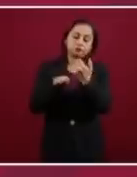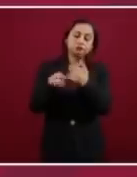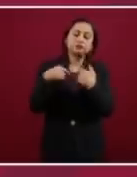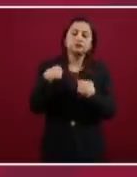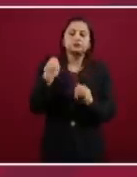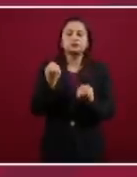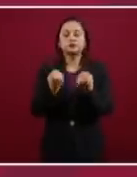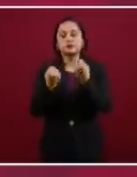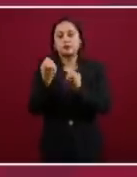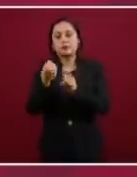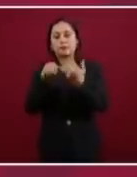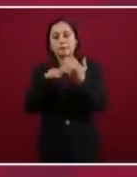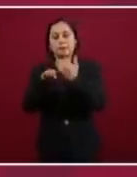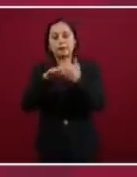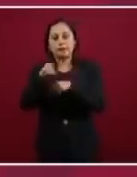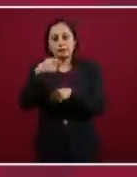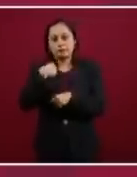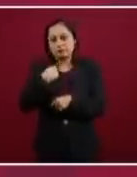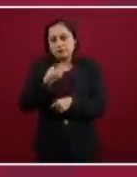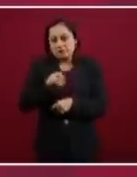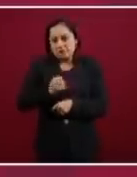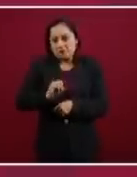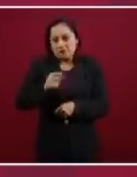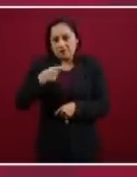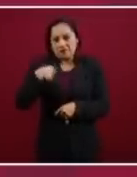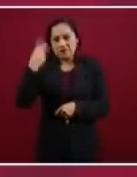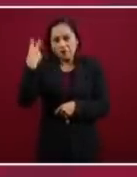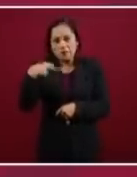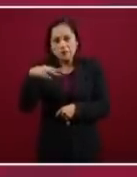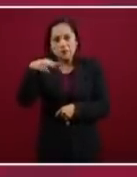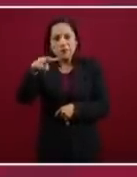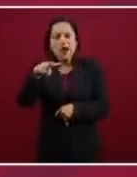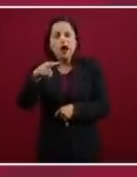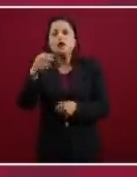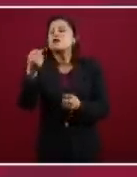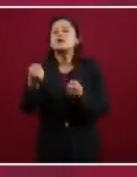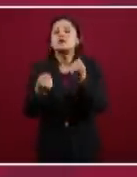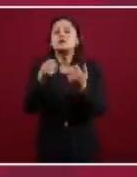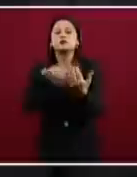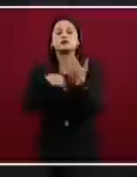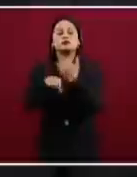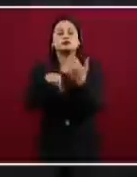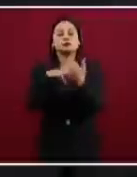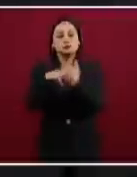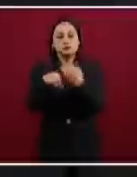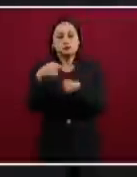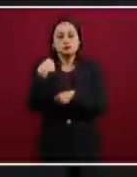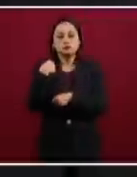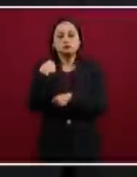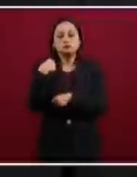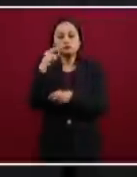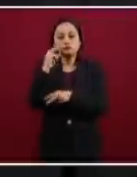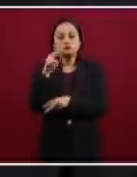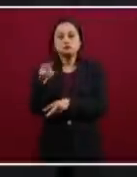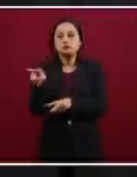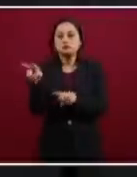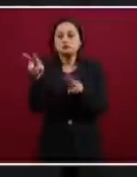o sea como es son mi gira voy por la carretera y todos